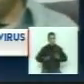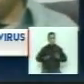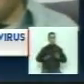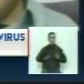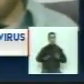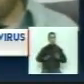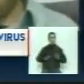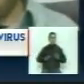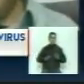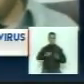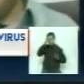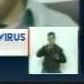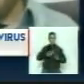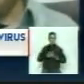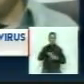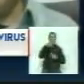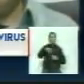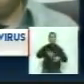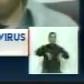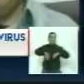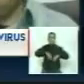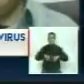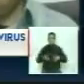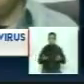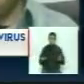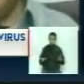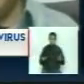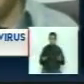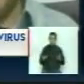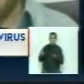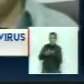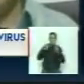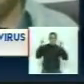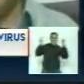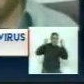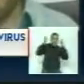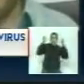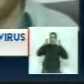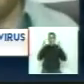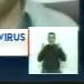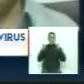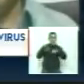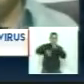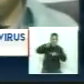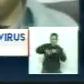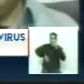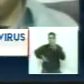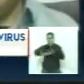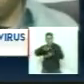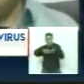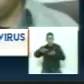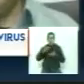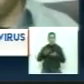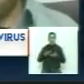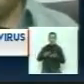y no lo hace. Es decir, importa más las reuniones sociales, el reunirse con los amigos, el